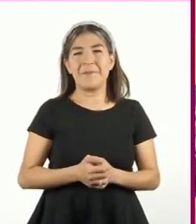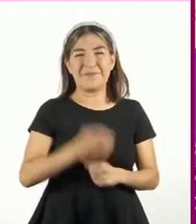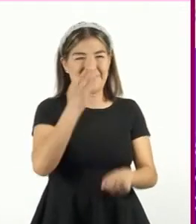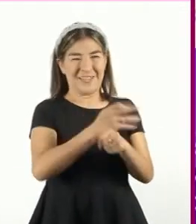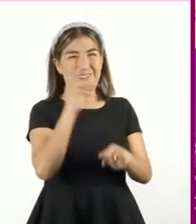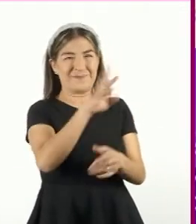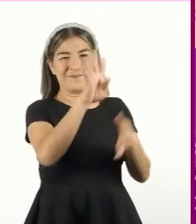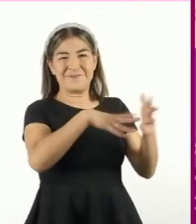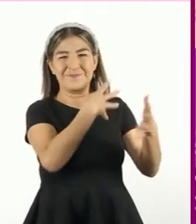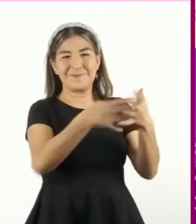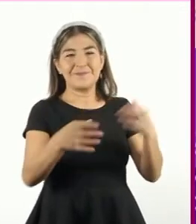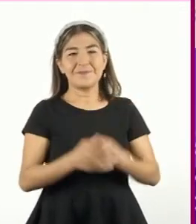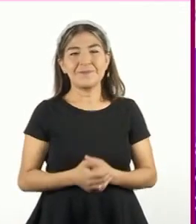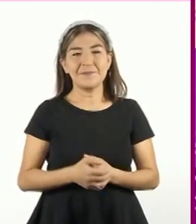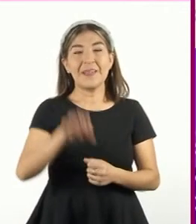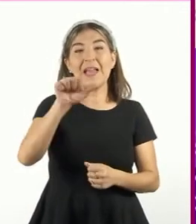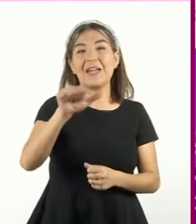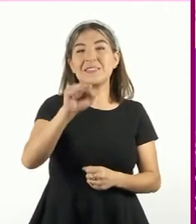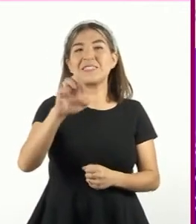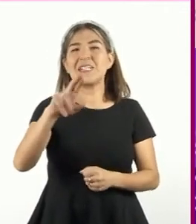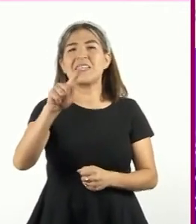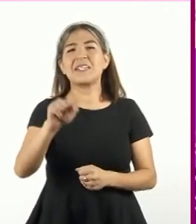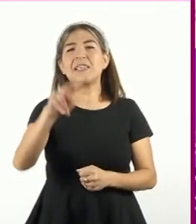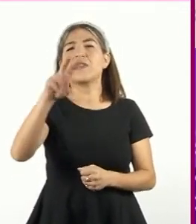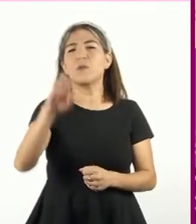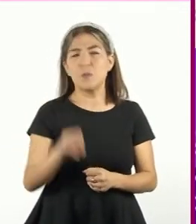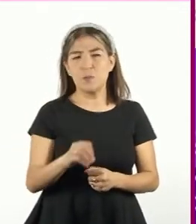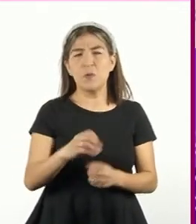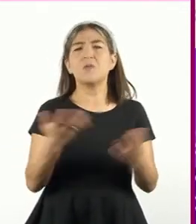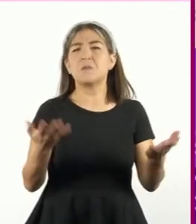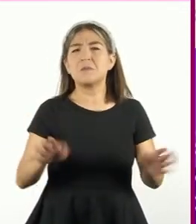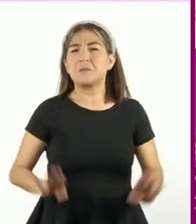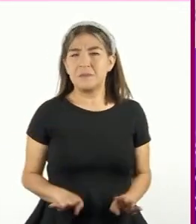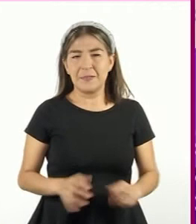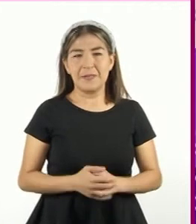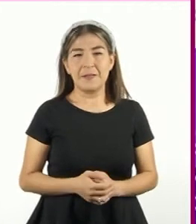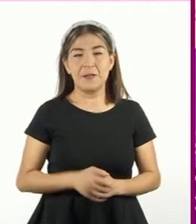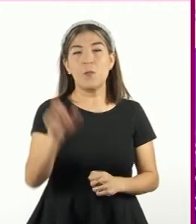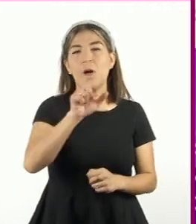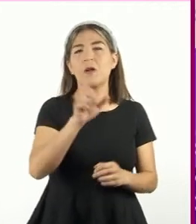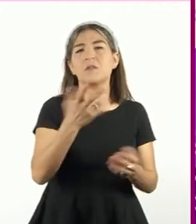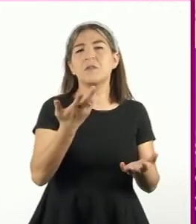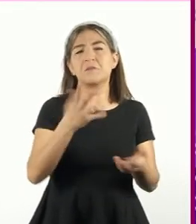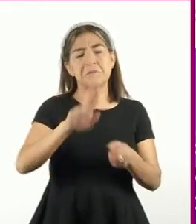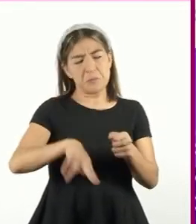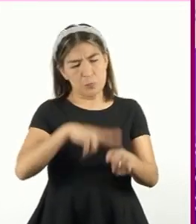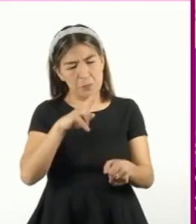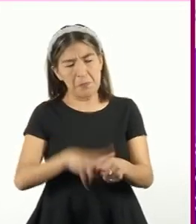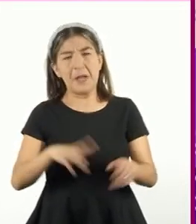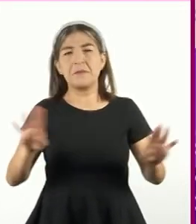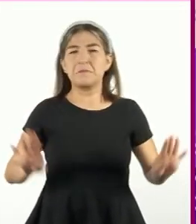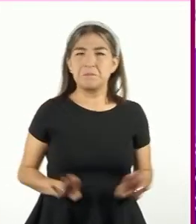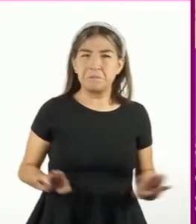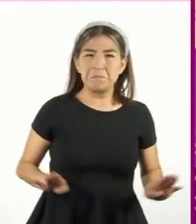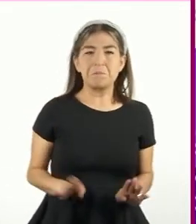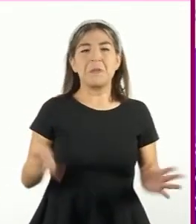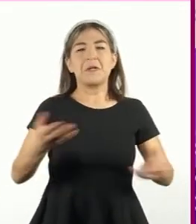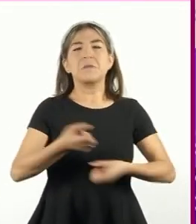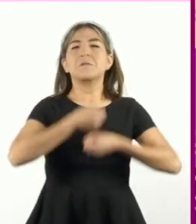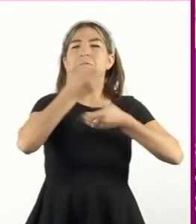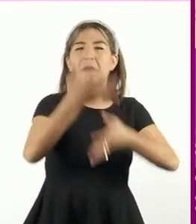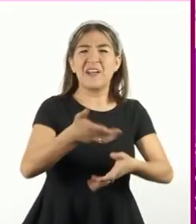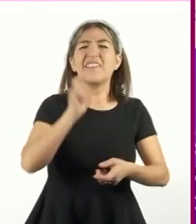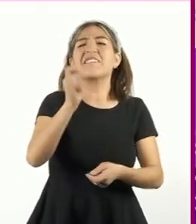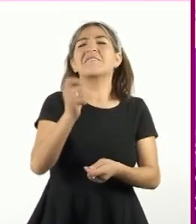tabla, se es asertiva o asertivo cuando se actúa con naturalidad, expresa lo que se